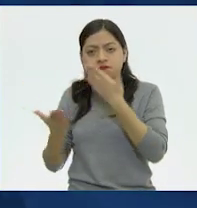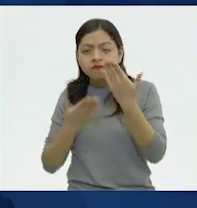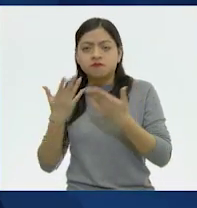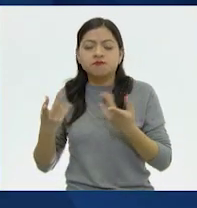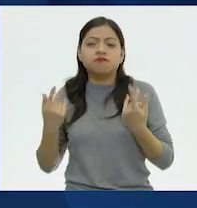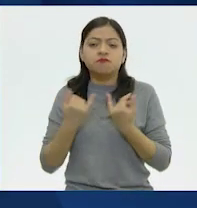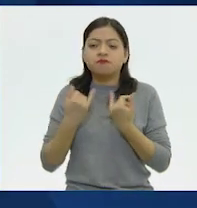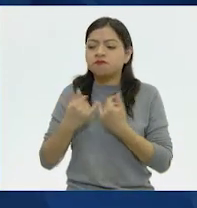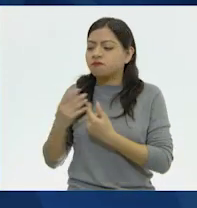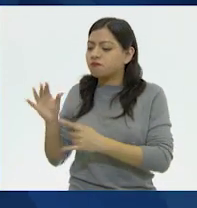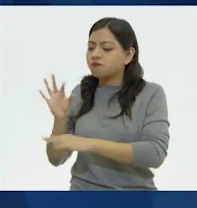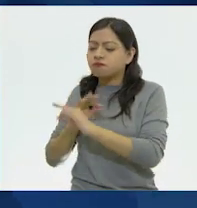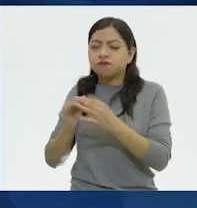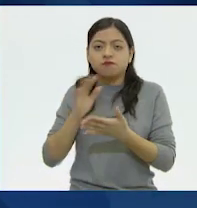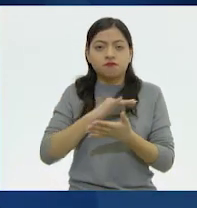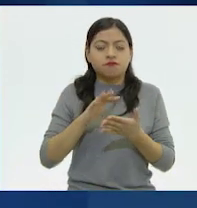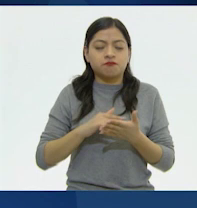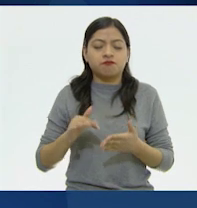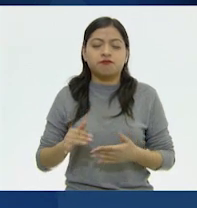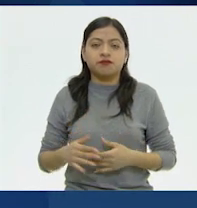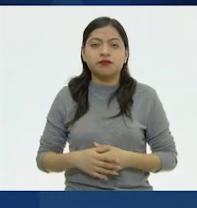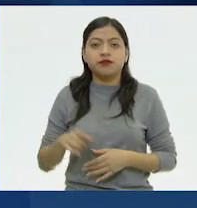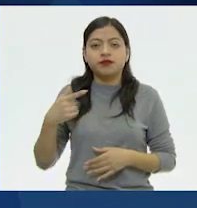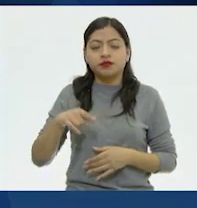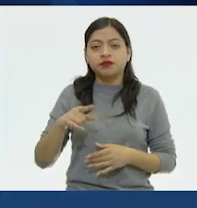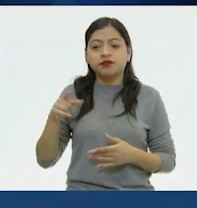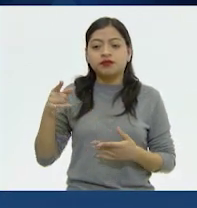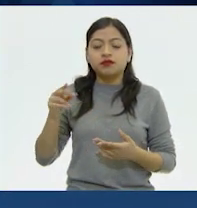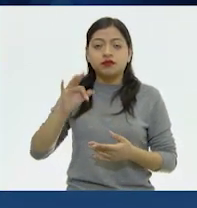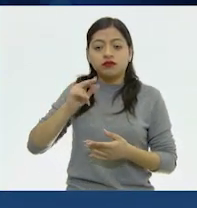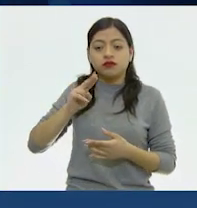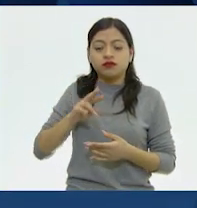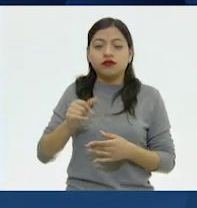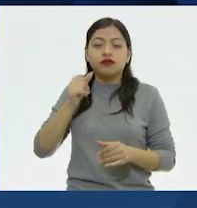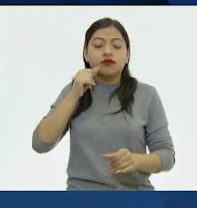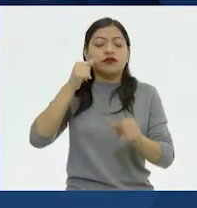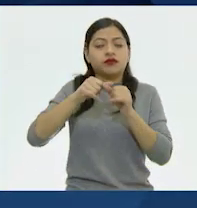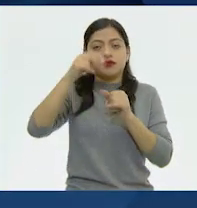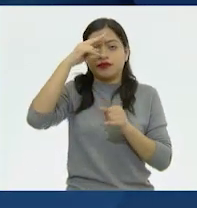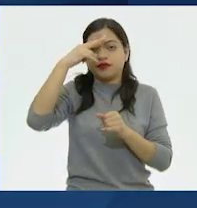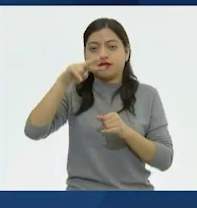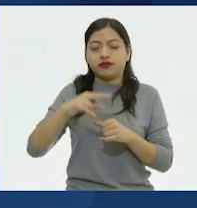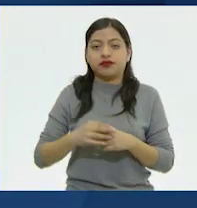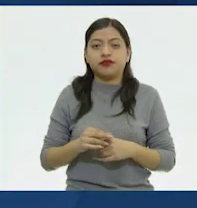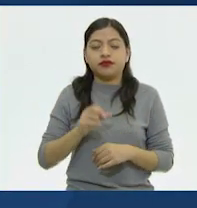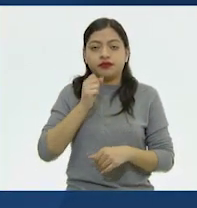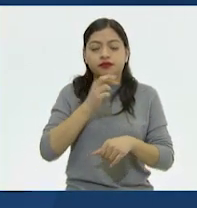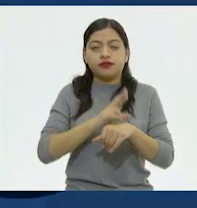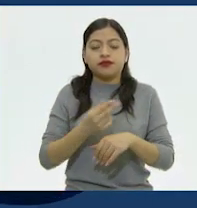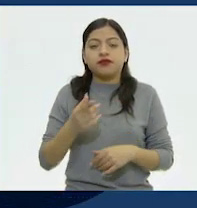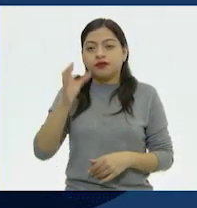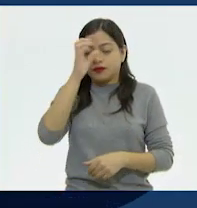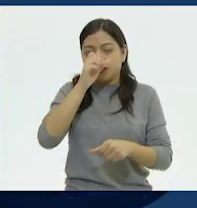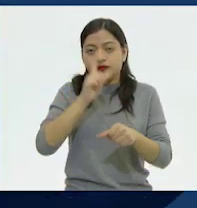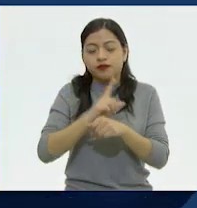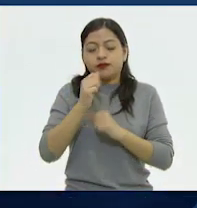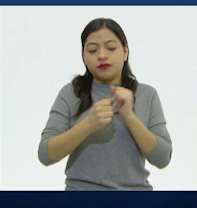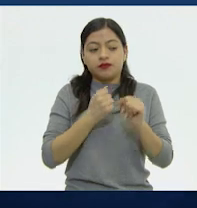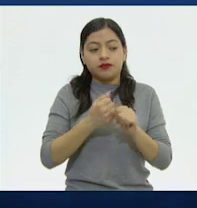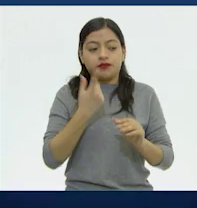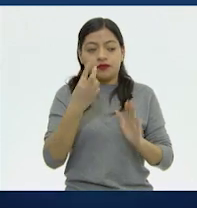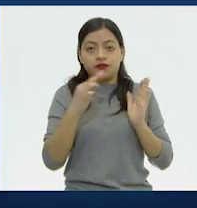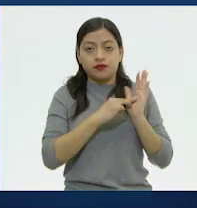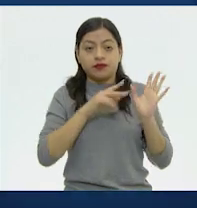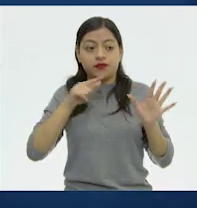Alberto Juan Rulfo, Enciclopedia de la Literatura en México, Fundación para las Letras Mexicanas, Secretaría de Cultura, 2017.